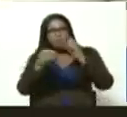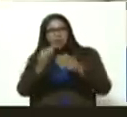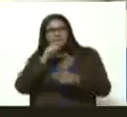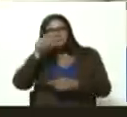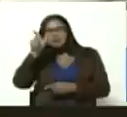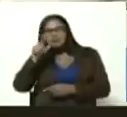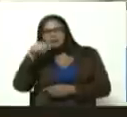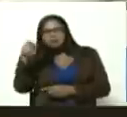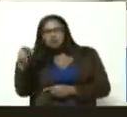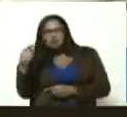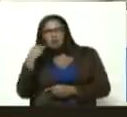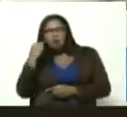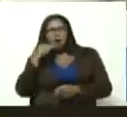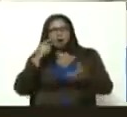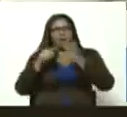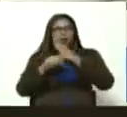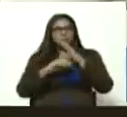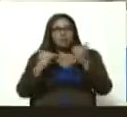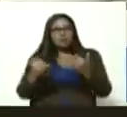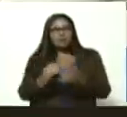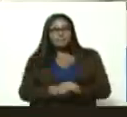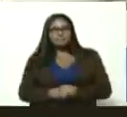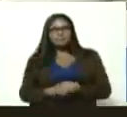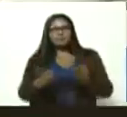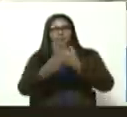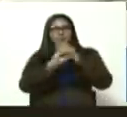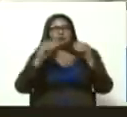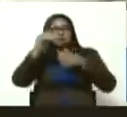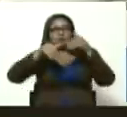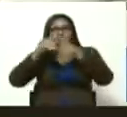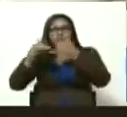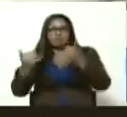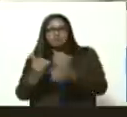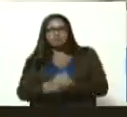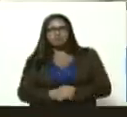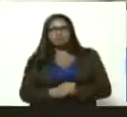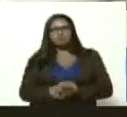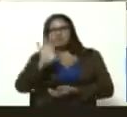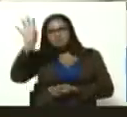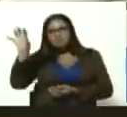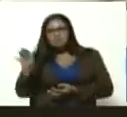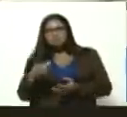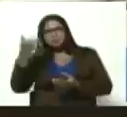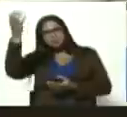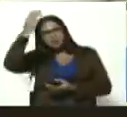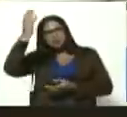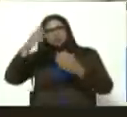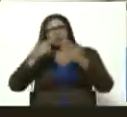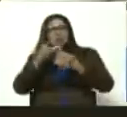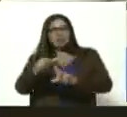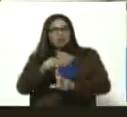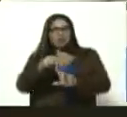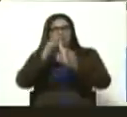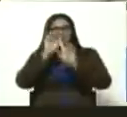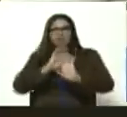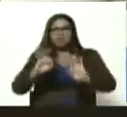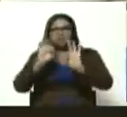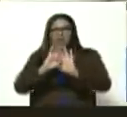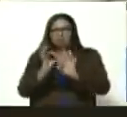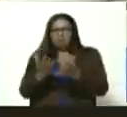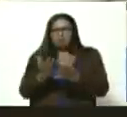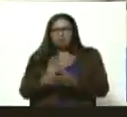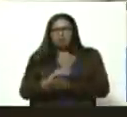los regímenes de democracia electoral países que tienen reyes que no los elige nadie y reina